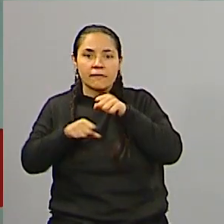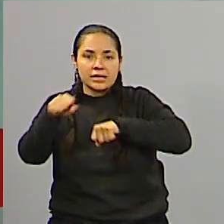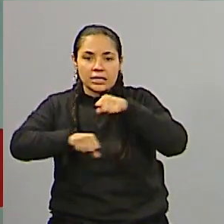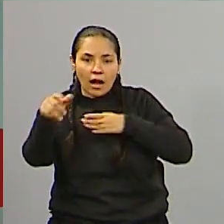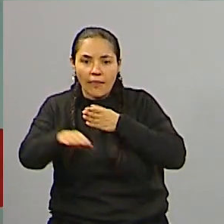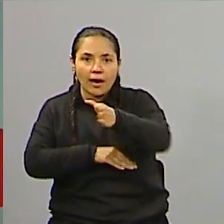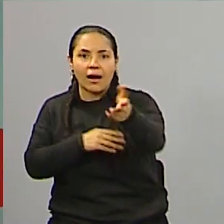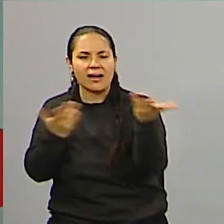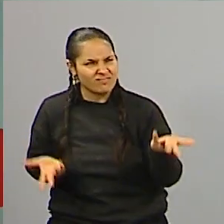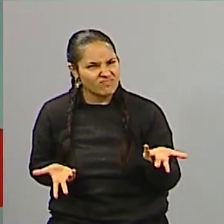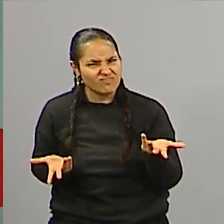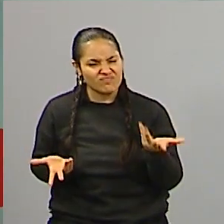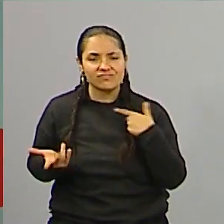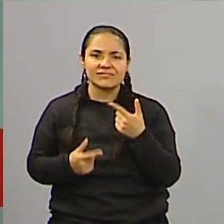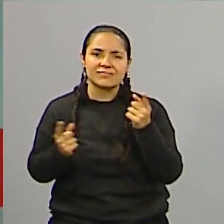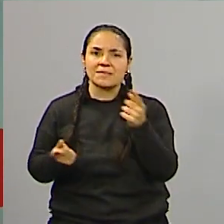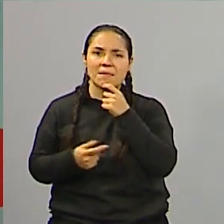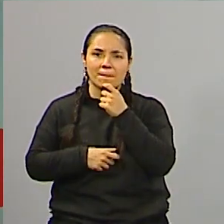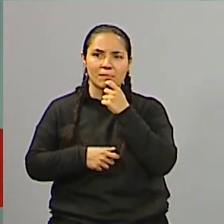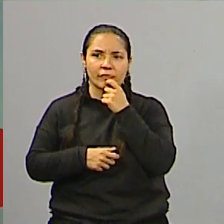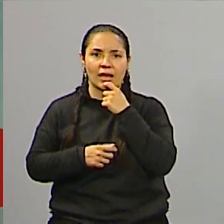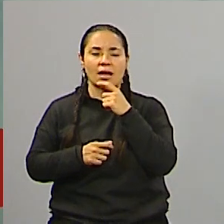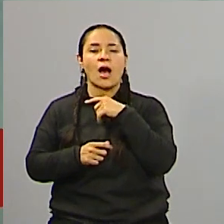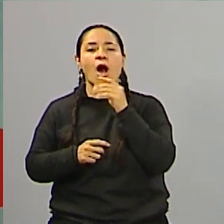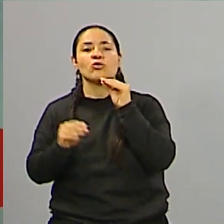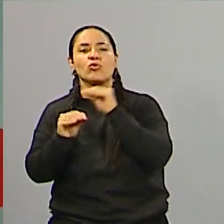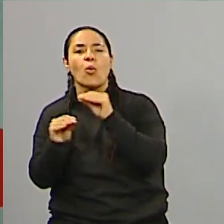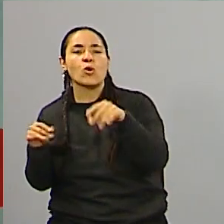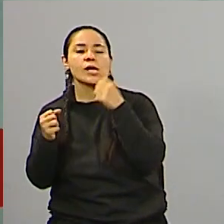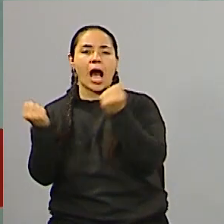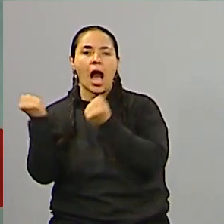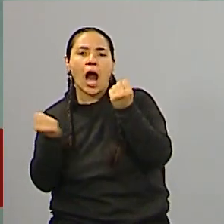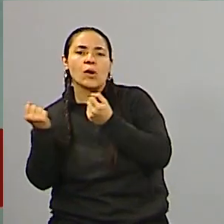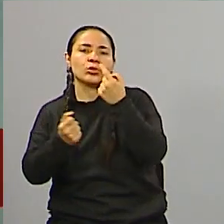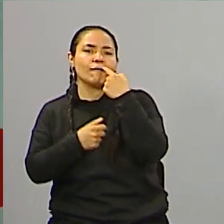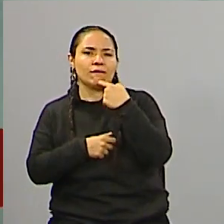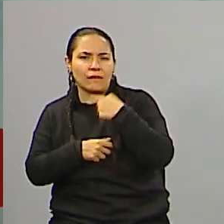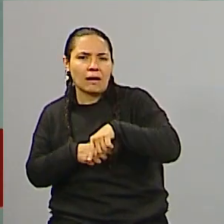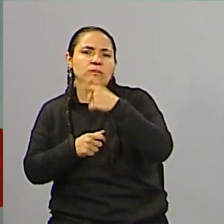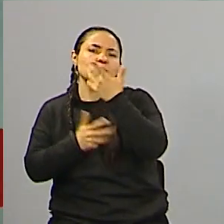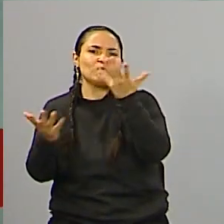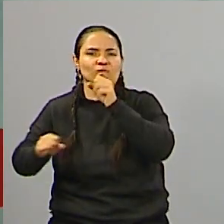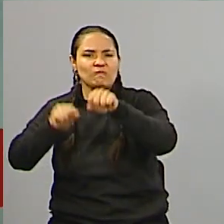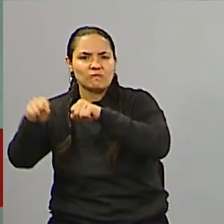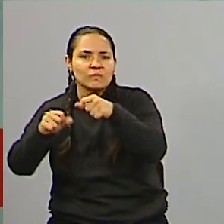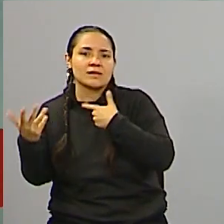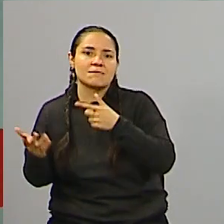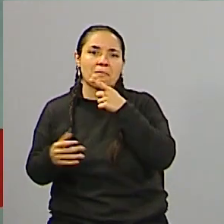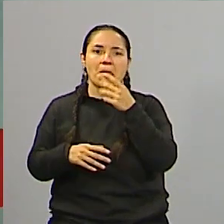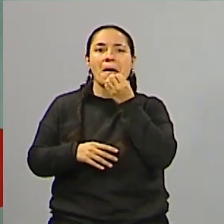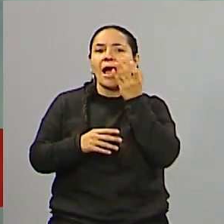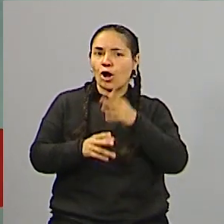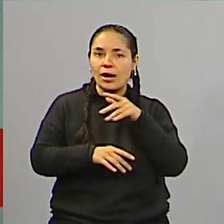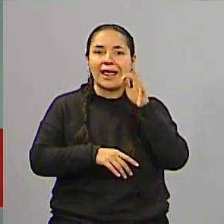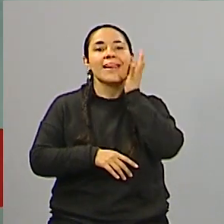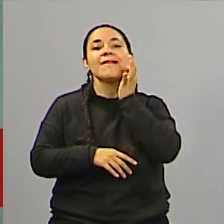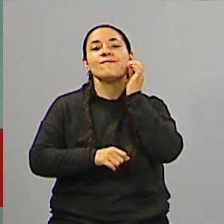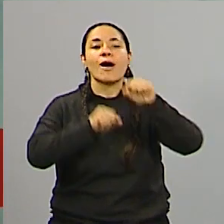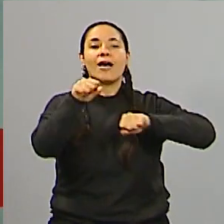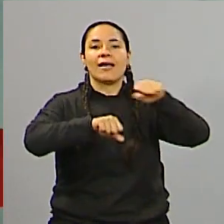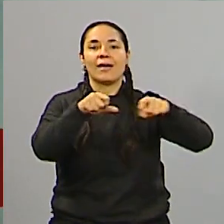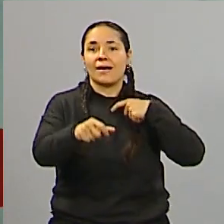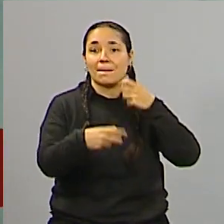No es la ciudad que nos heredó el Vitifallá del 87 al 91. Esa ciudad ha venido en decrecimiento, y